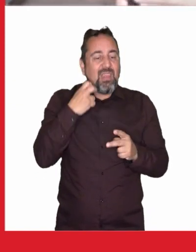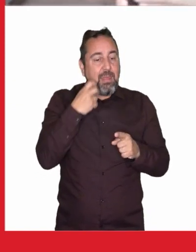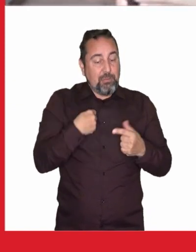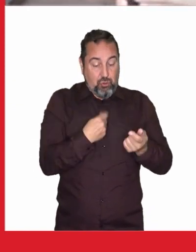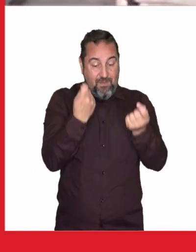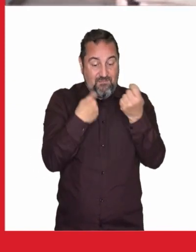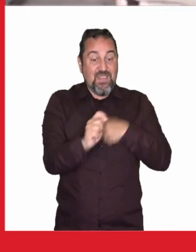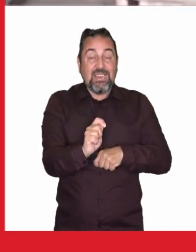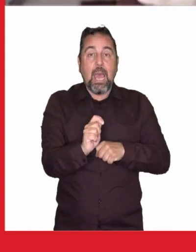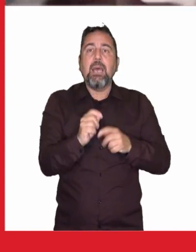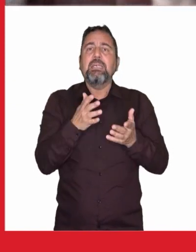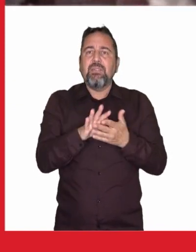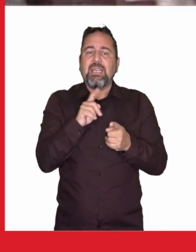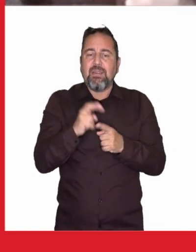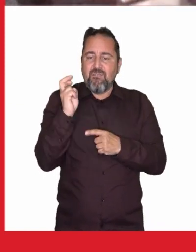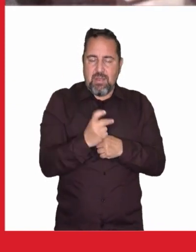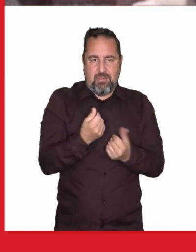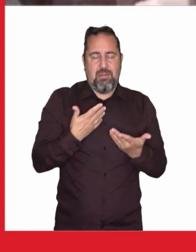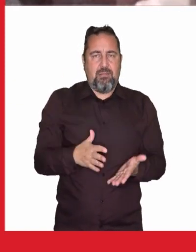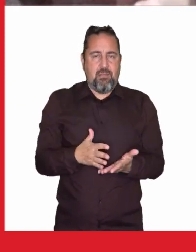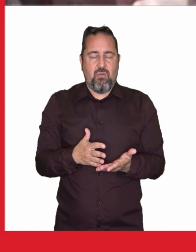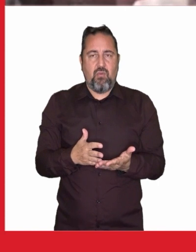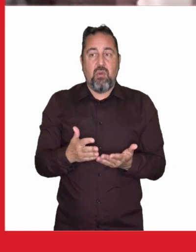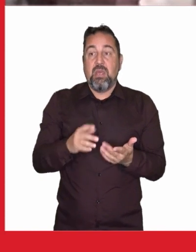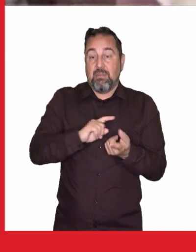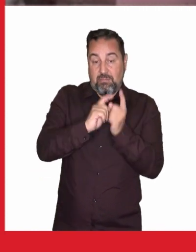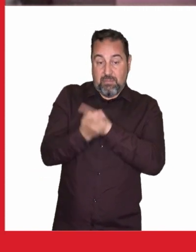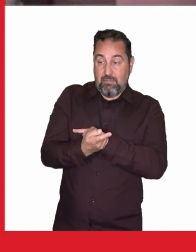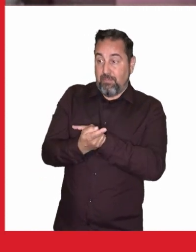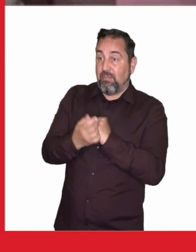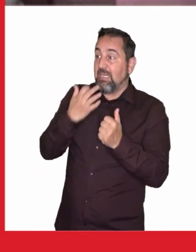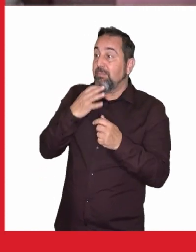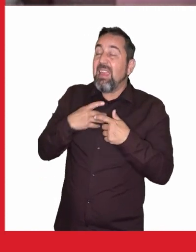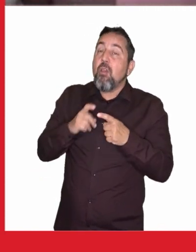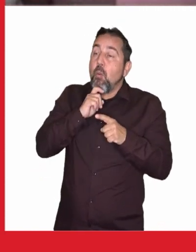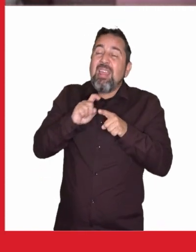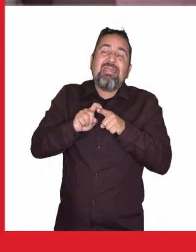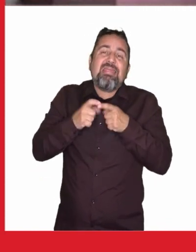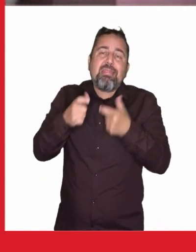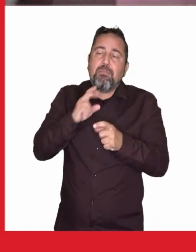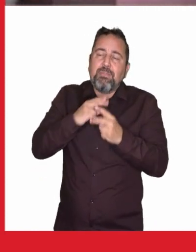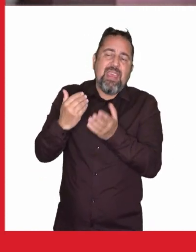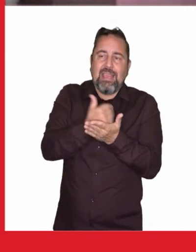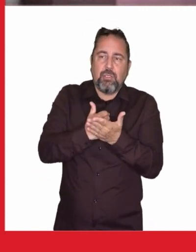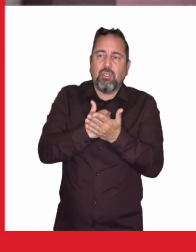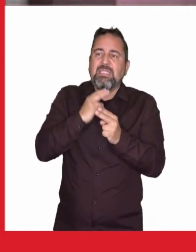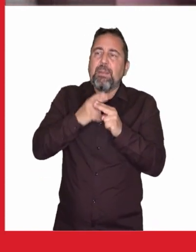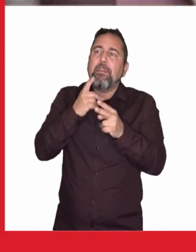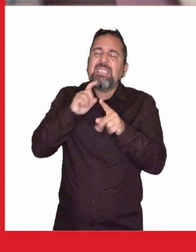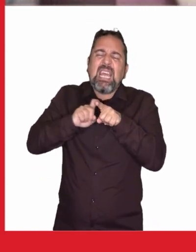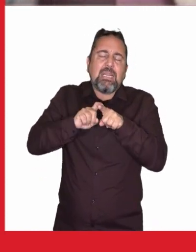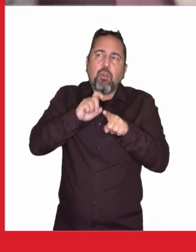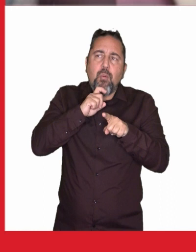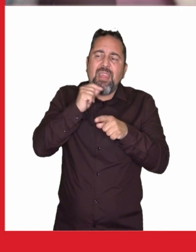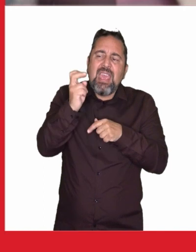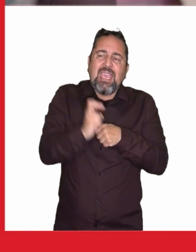zapatos. ¿Sí? Es la venta de zapatos, es lo que es la fuente de ingreso. Mientras que el tipo